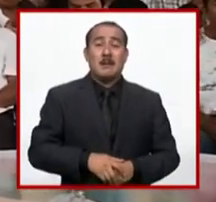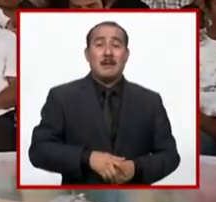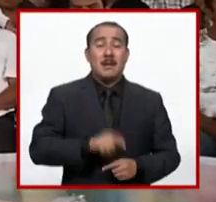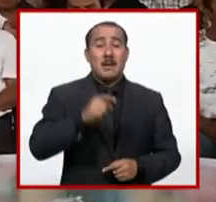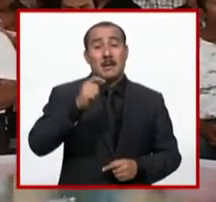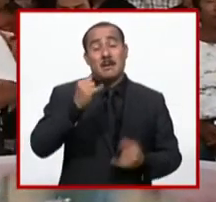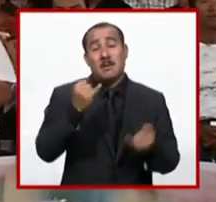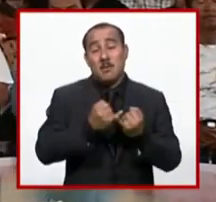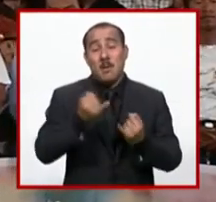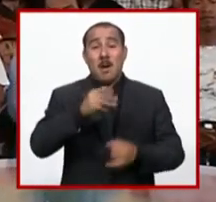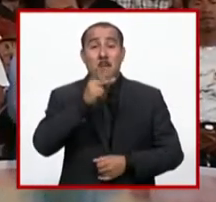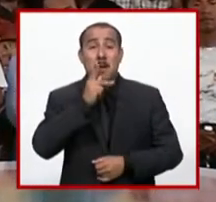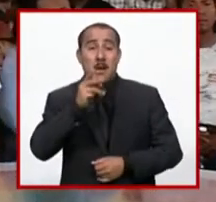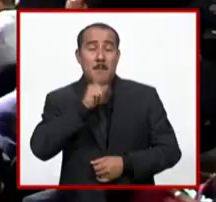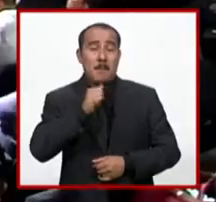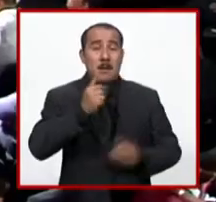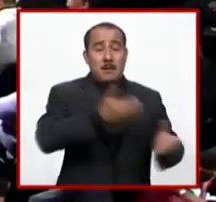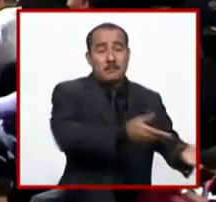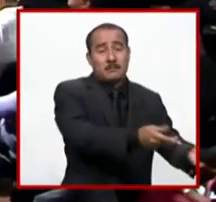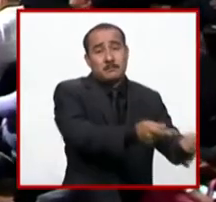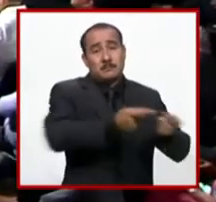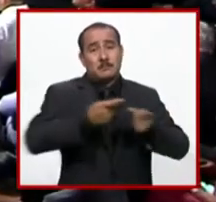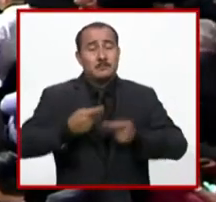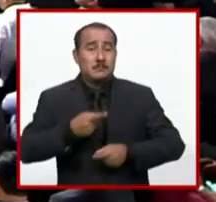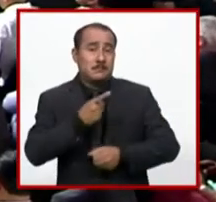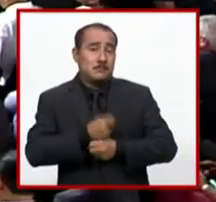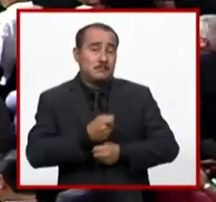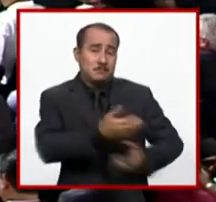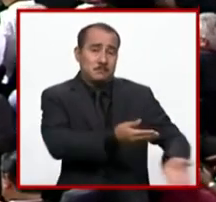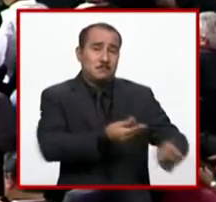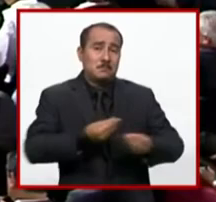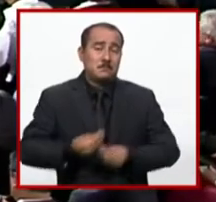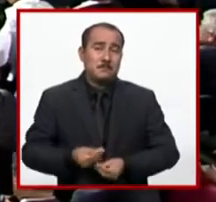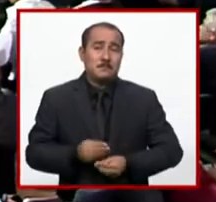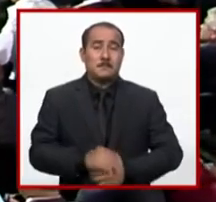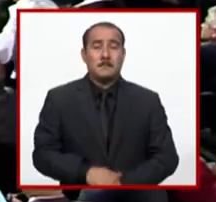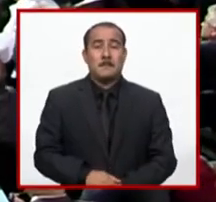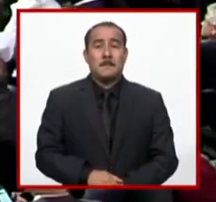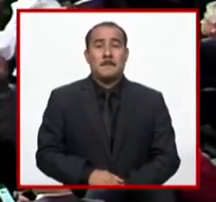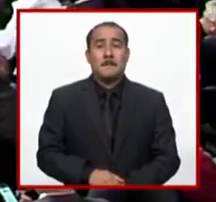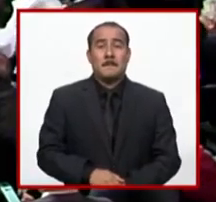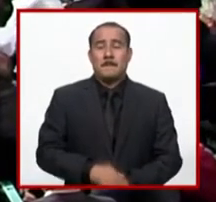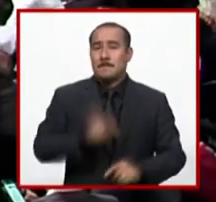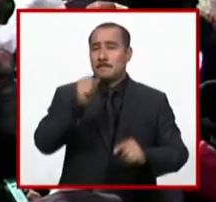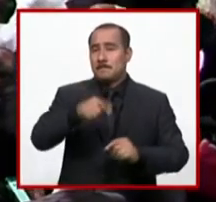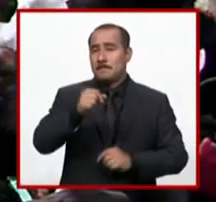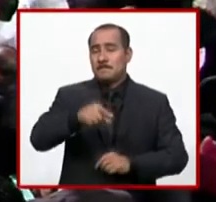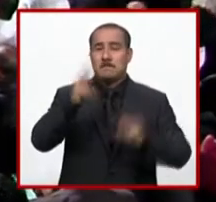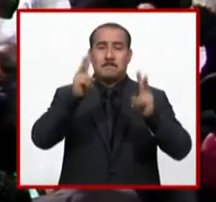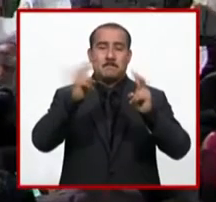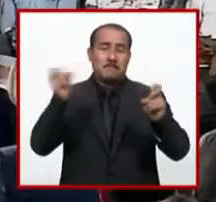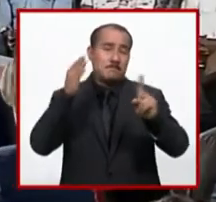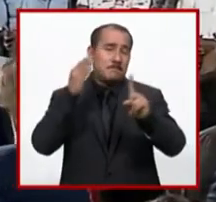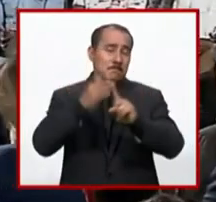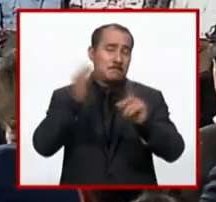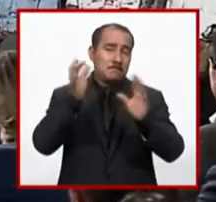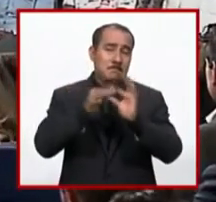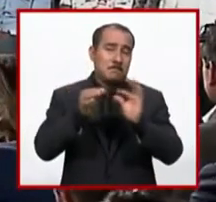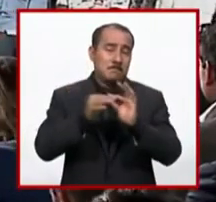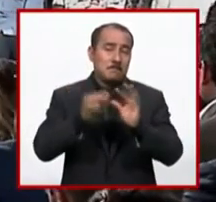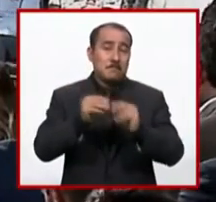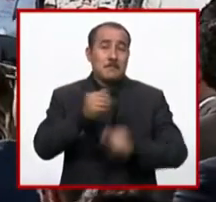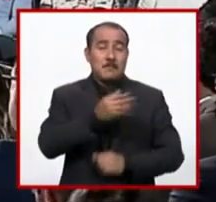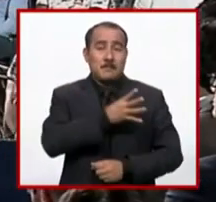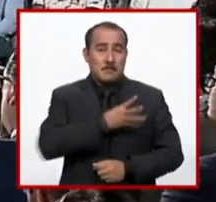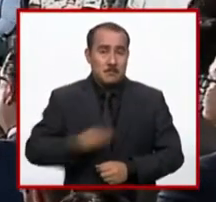adopciones, en donde está el 100%. Así que en ese rubro, que también es fundamental para nuestros